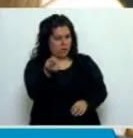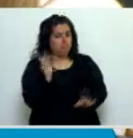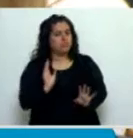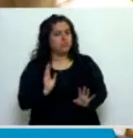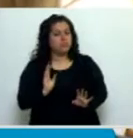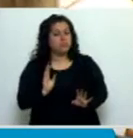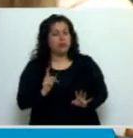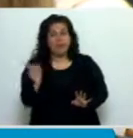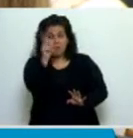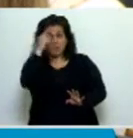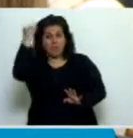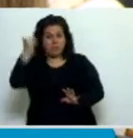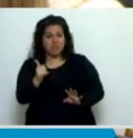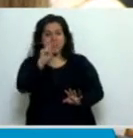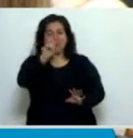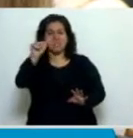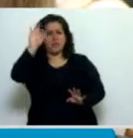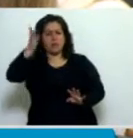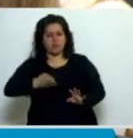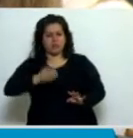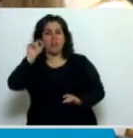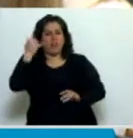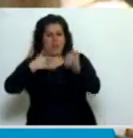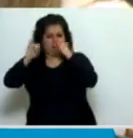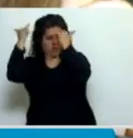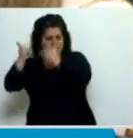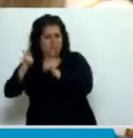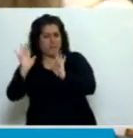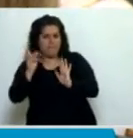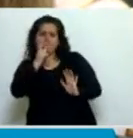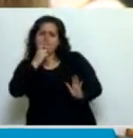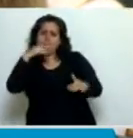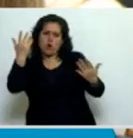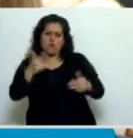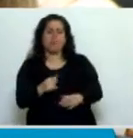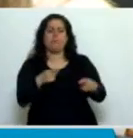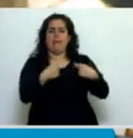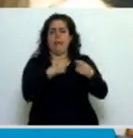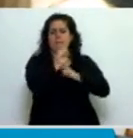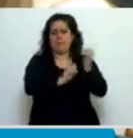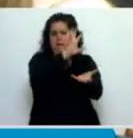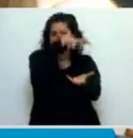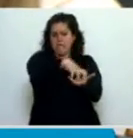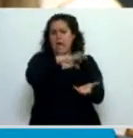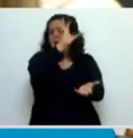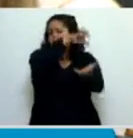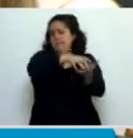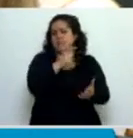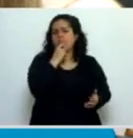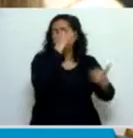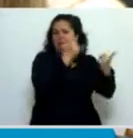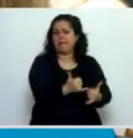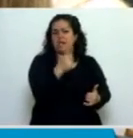tiene el 26% de las acciones, por ejemplo, en Consultatio S.A., como dije antes, una empresa que